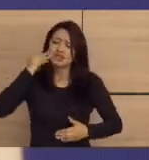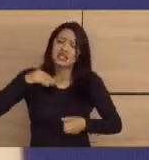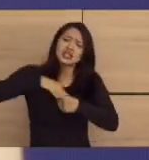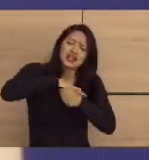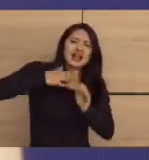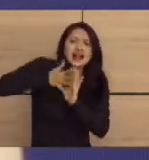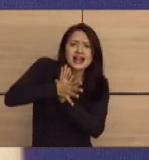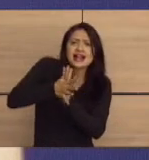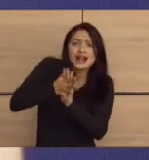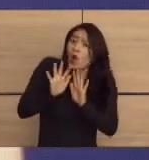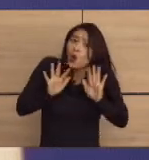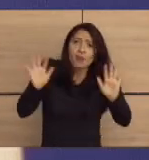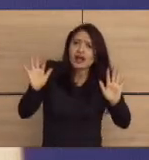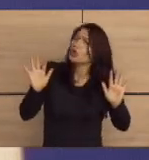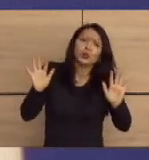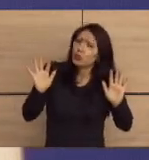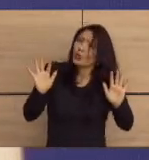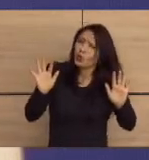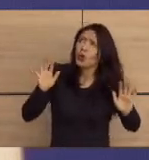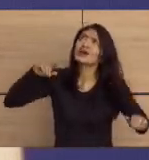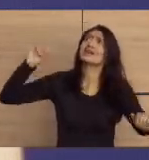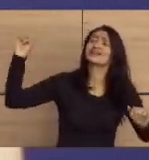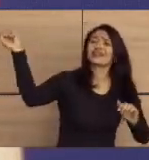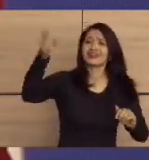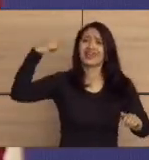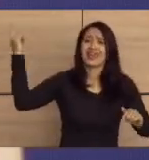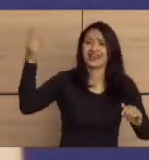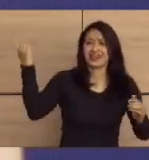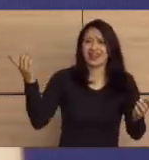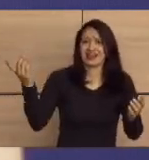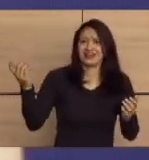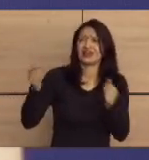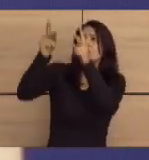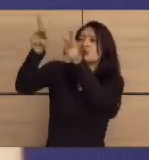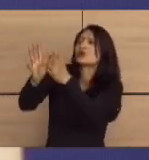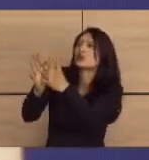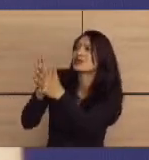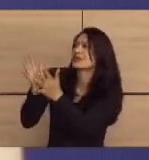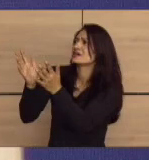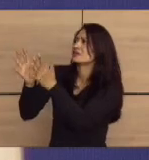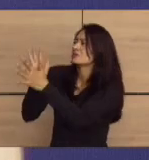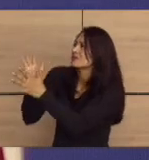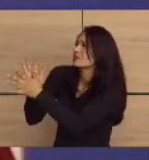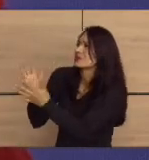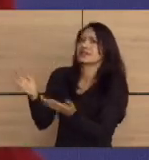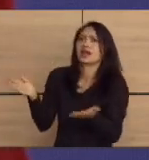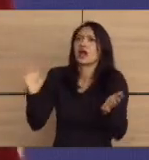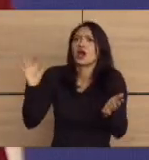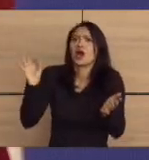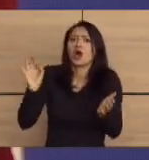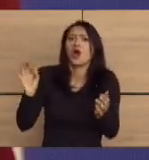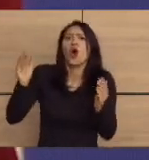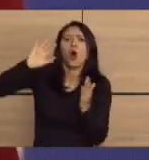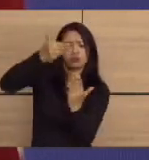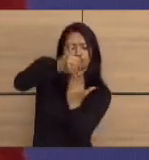no puede ser solamente lo que dicen los monumentos, no puede ser solamente tampoco lo que dice un